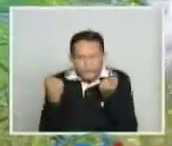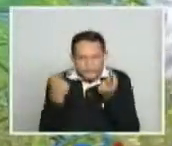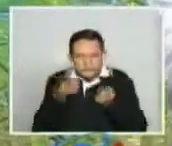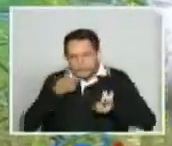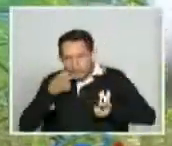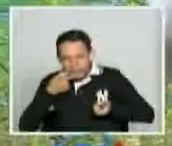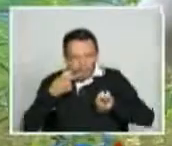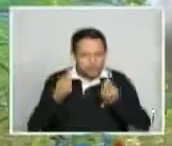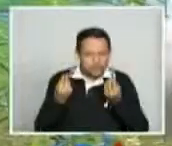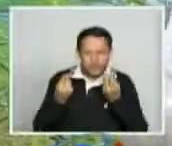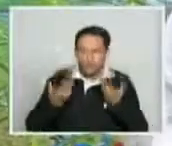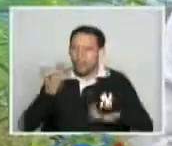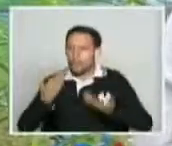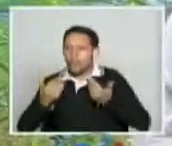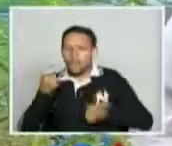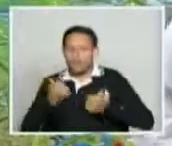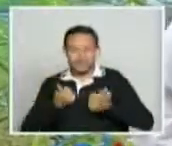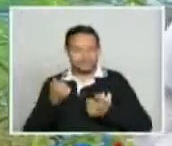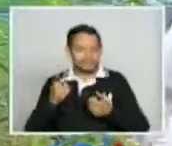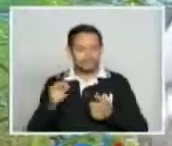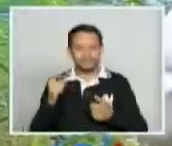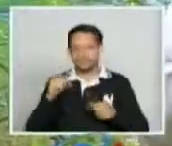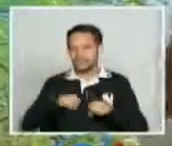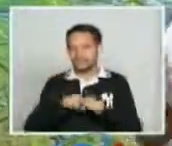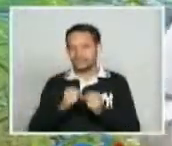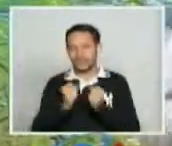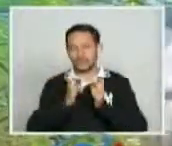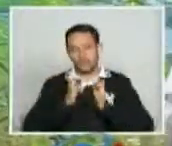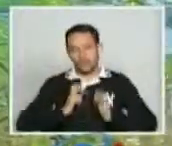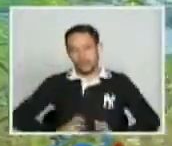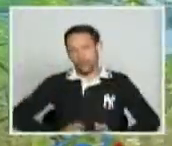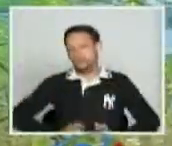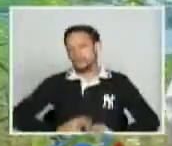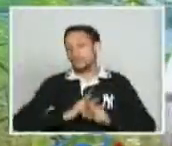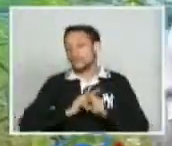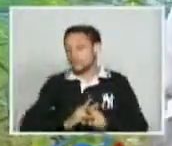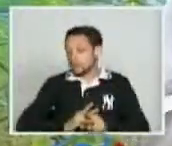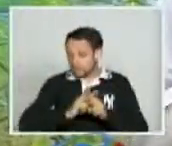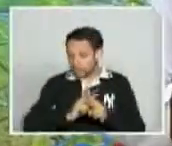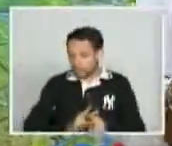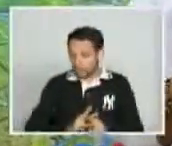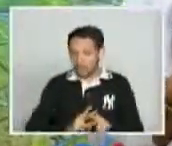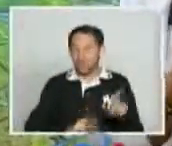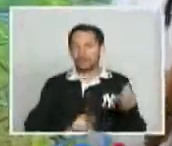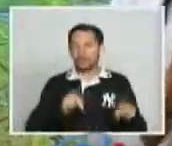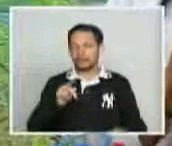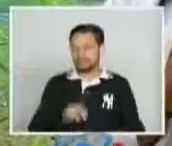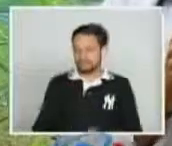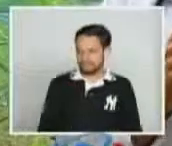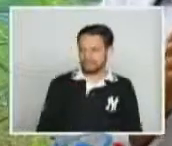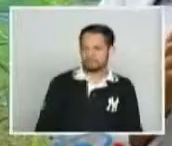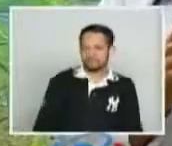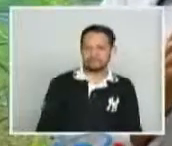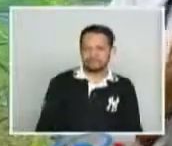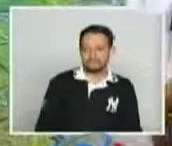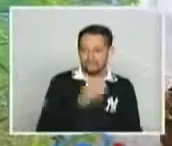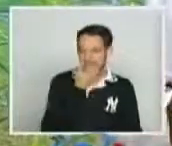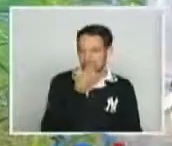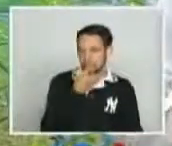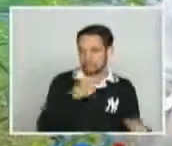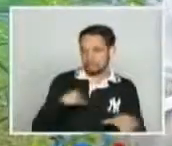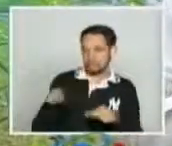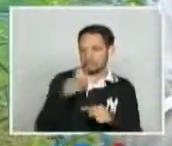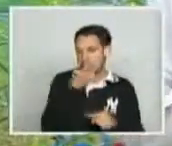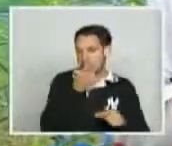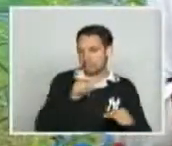esto, lo otro, y alteraron totalmente todo el cuadro clínico. Ustedes critican mucho que a veces van al hospital y van